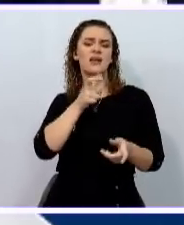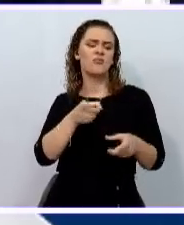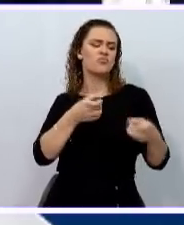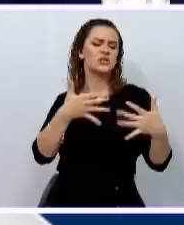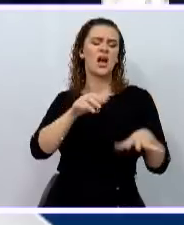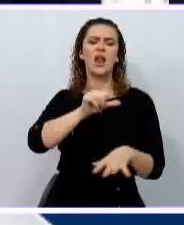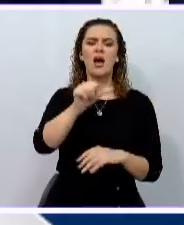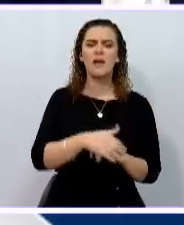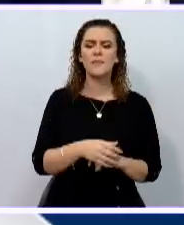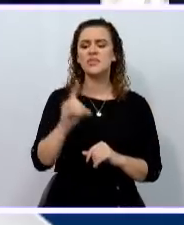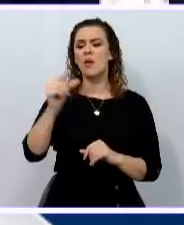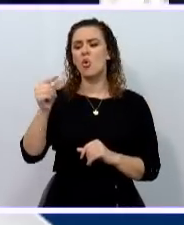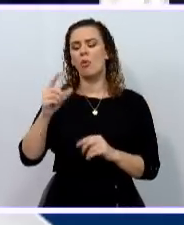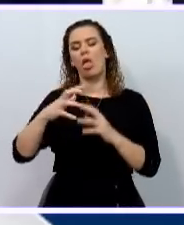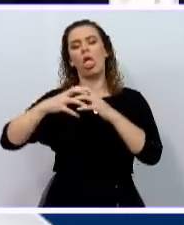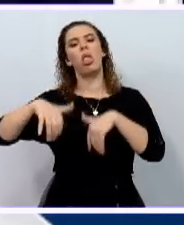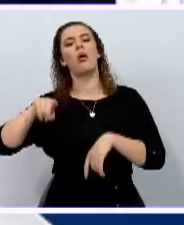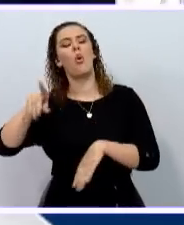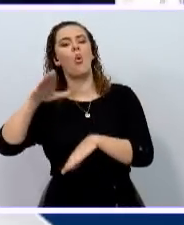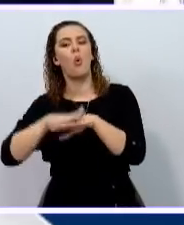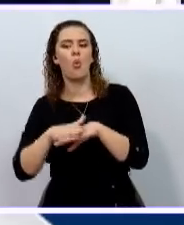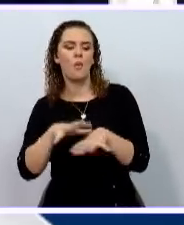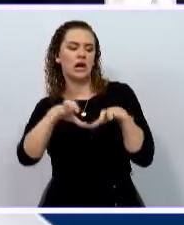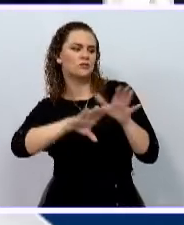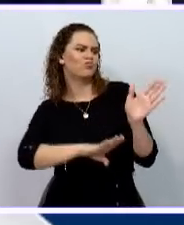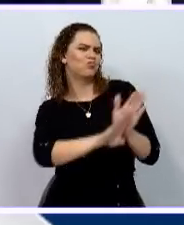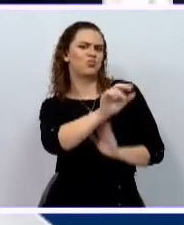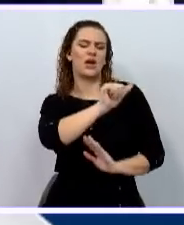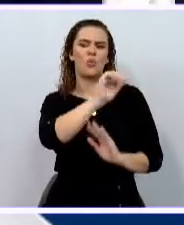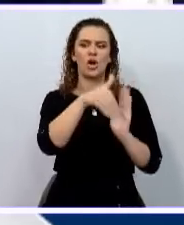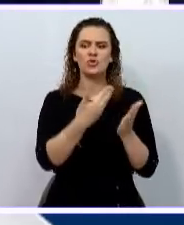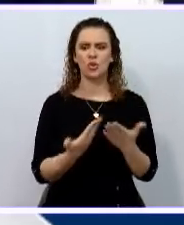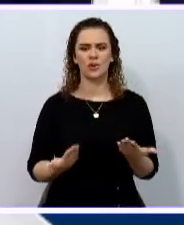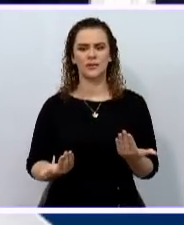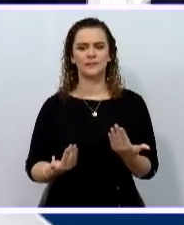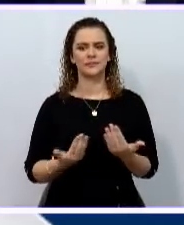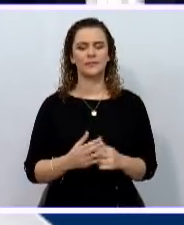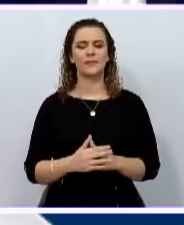controlado la Guzmán termina siendo bisagra y termina activando también el balón